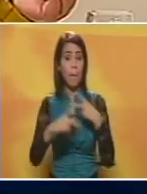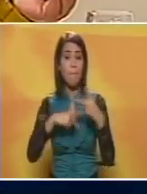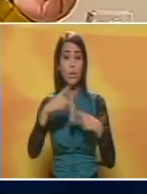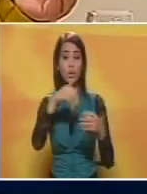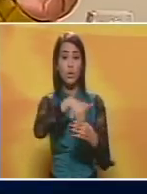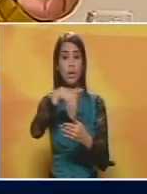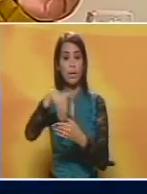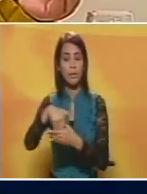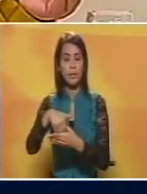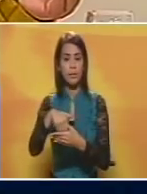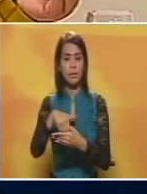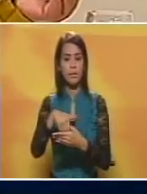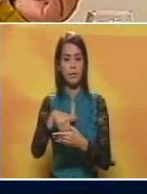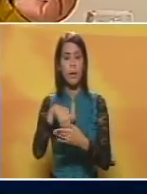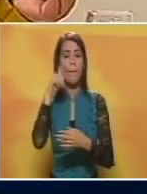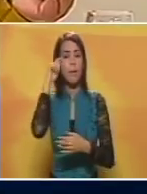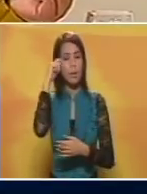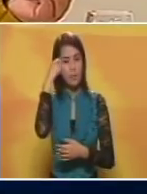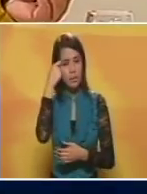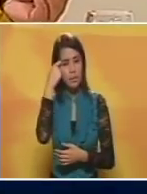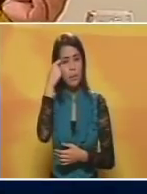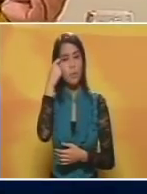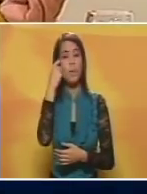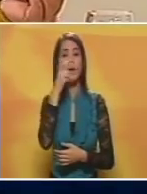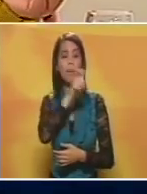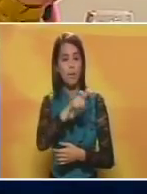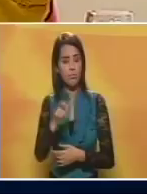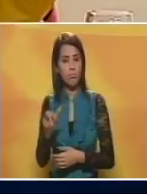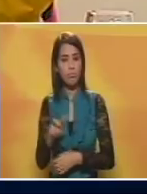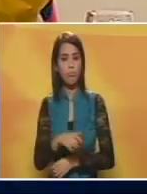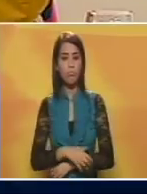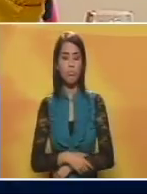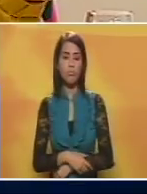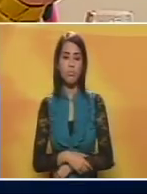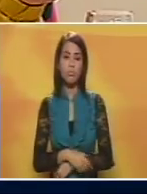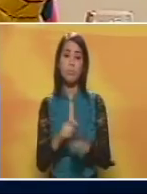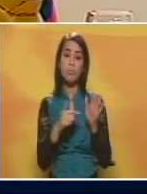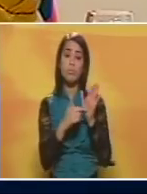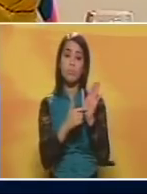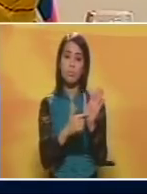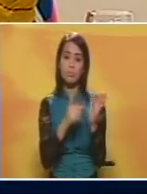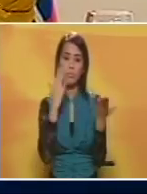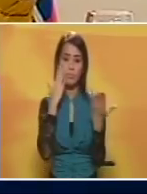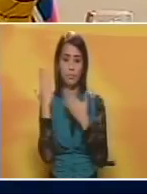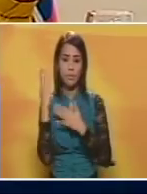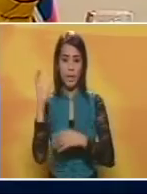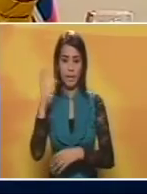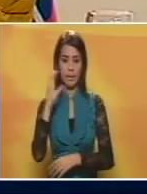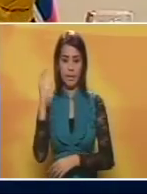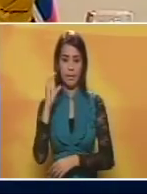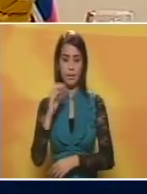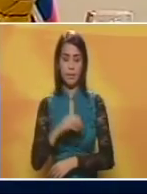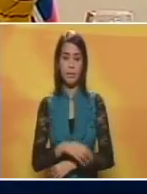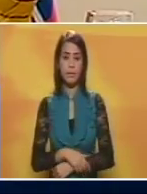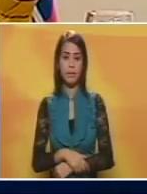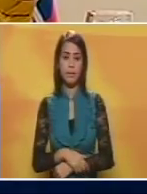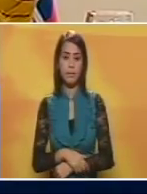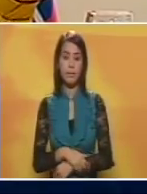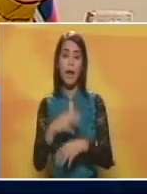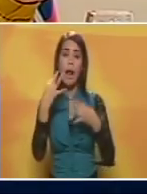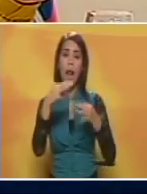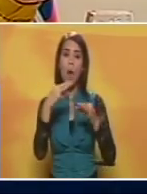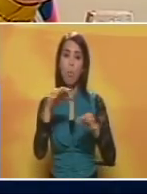proceso electoral, para que se lo recuerden a sus militantes. Esta es la boleta de Distrito Capital. La boleta